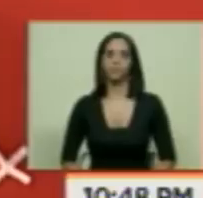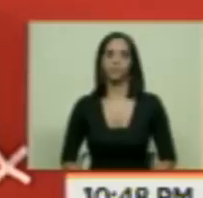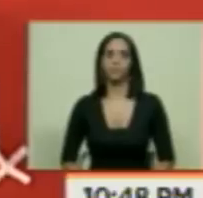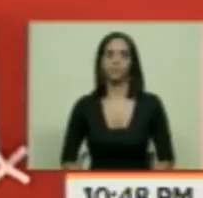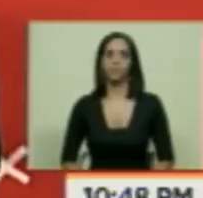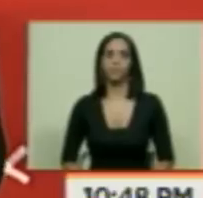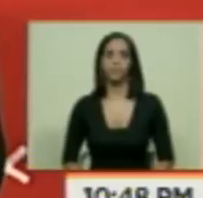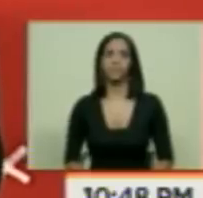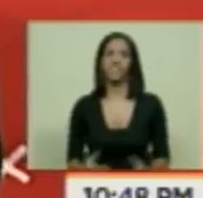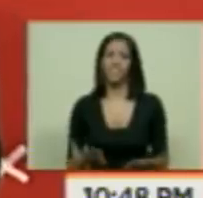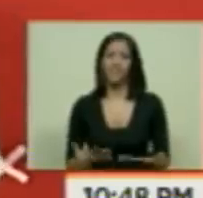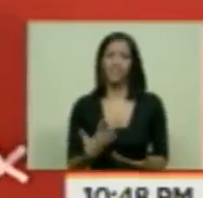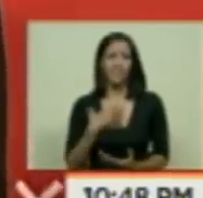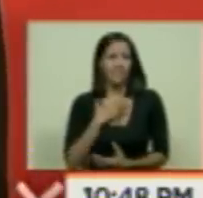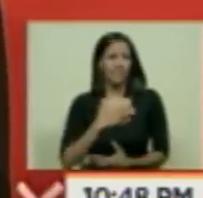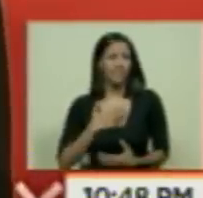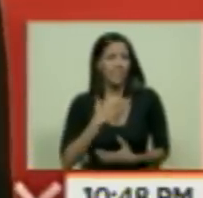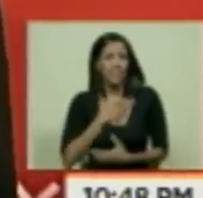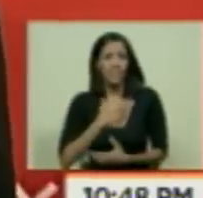Qué angustia, ¿no?